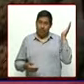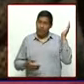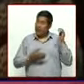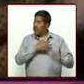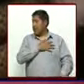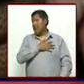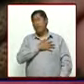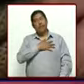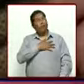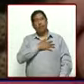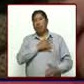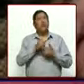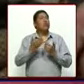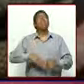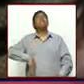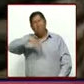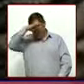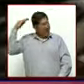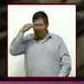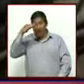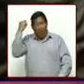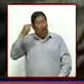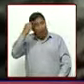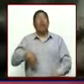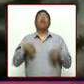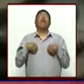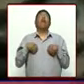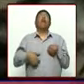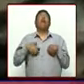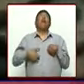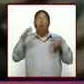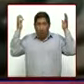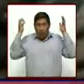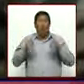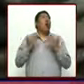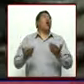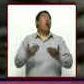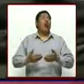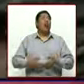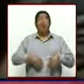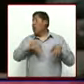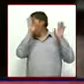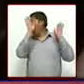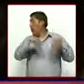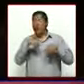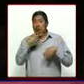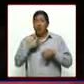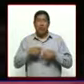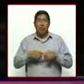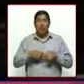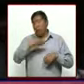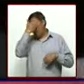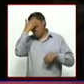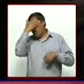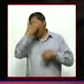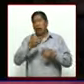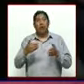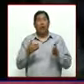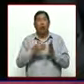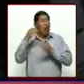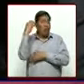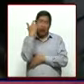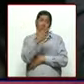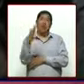Y estamos hartos de que el gobierno no haga nada al respecto, de que sean unos ecocidas. Eso es lo que queda de